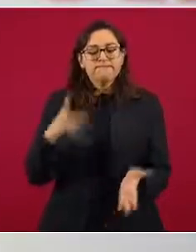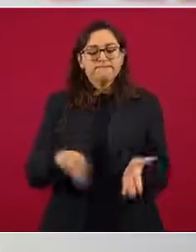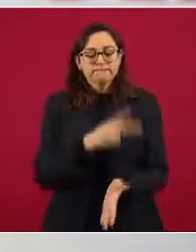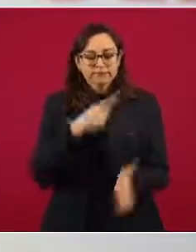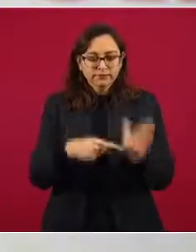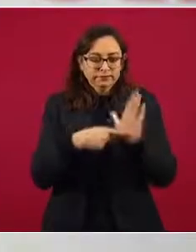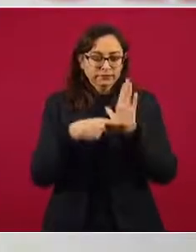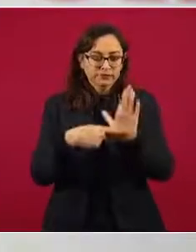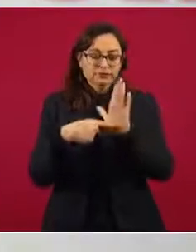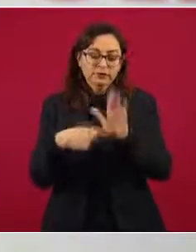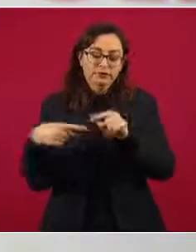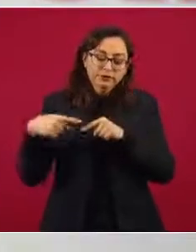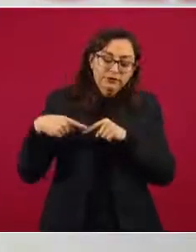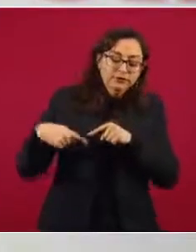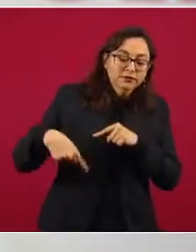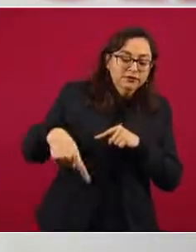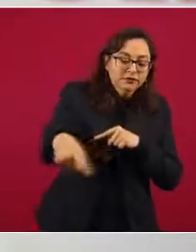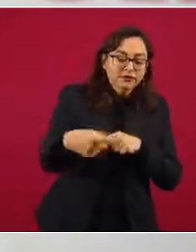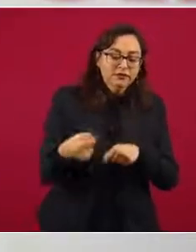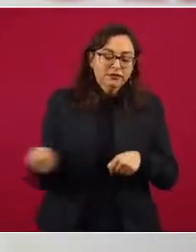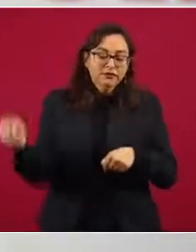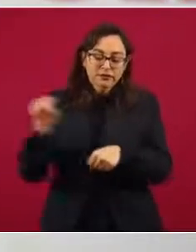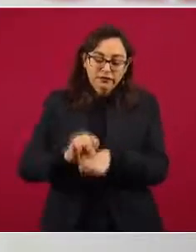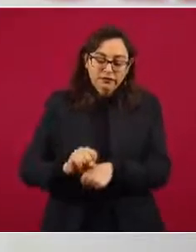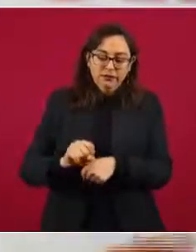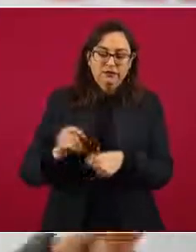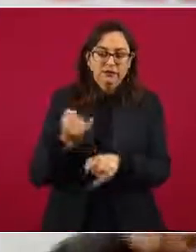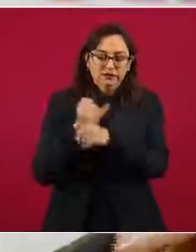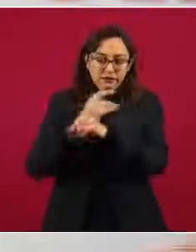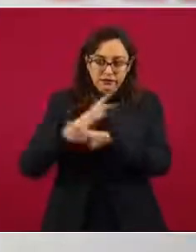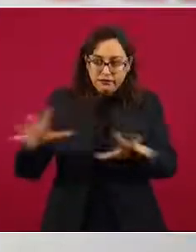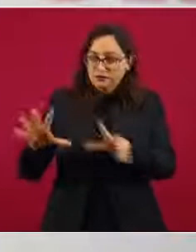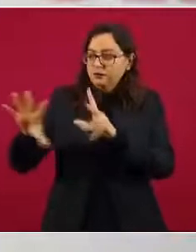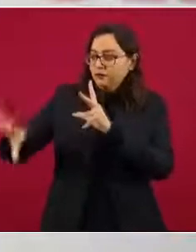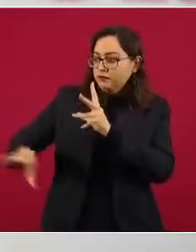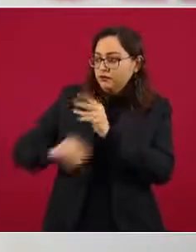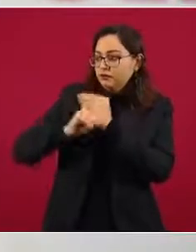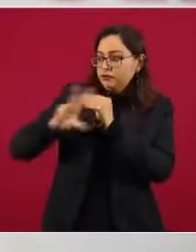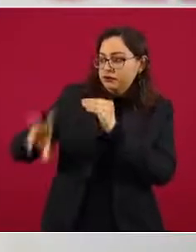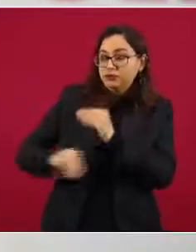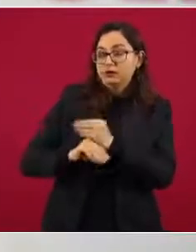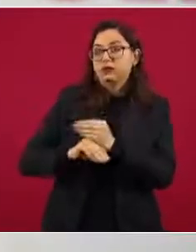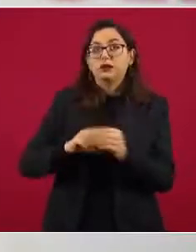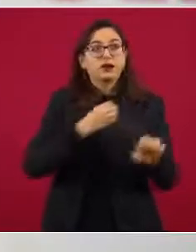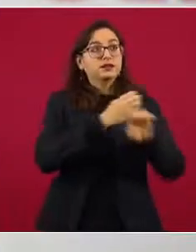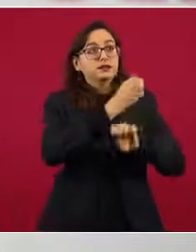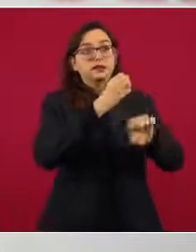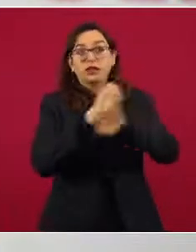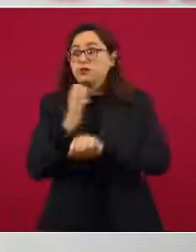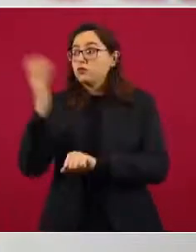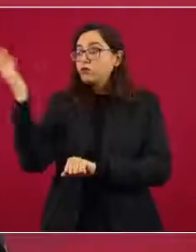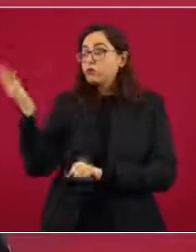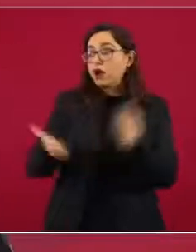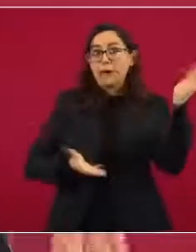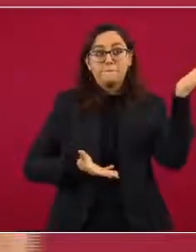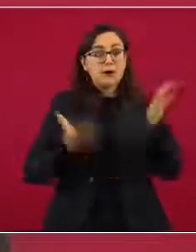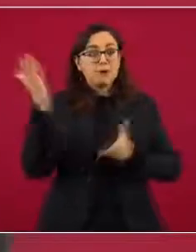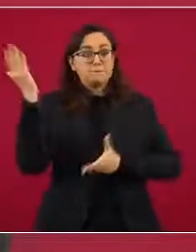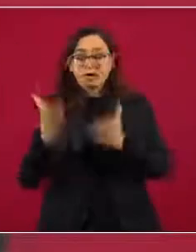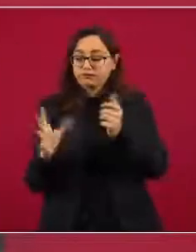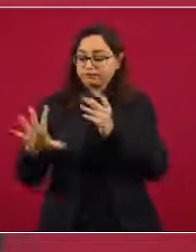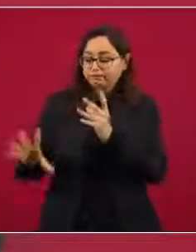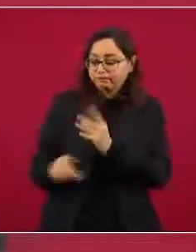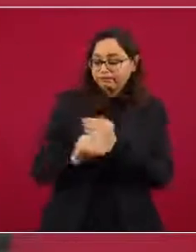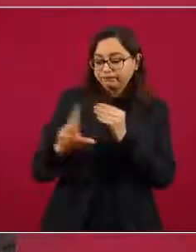de la semana, conforme van fluyendo los datos que provienen en todos los casos de las entidades federativas, se